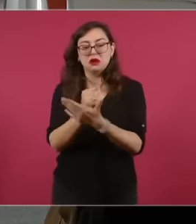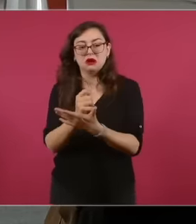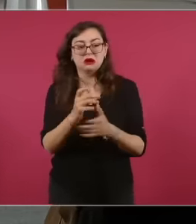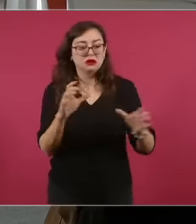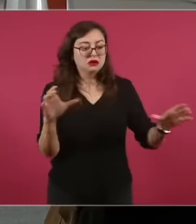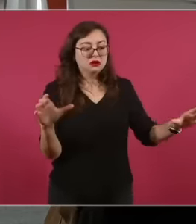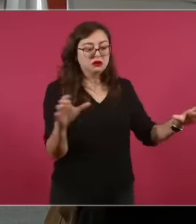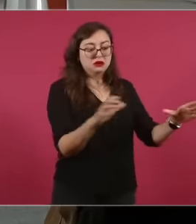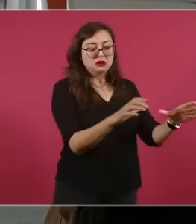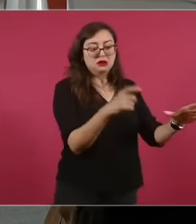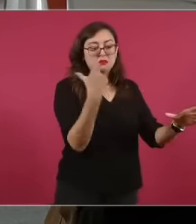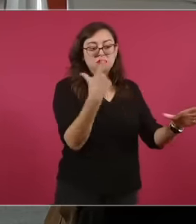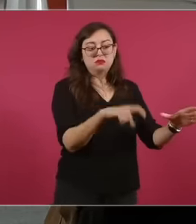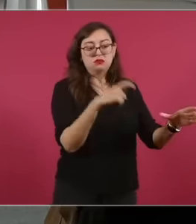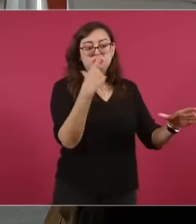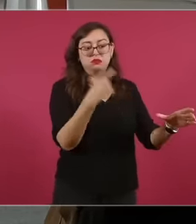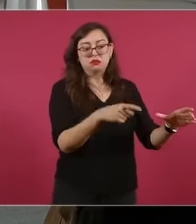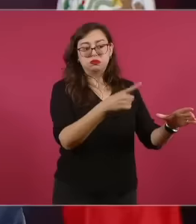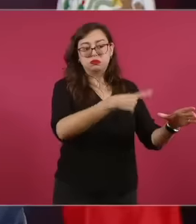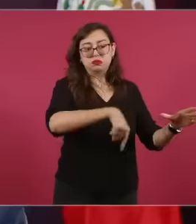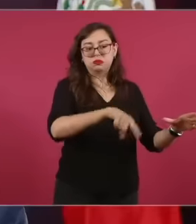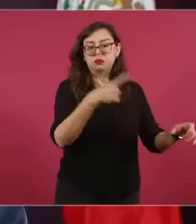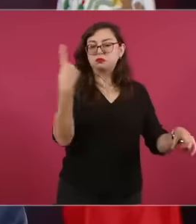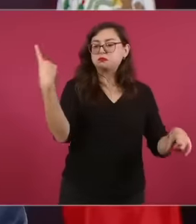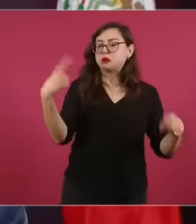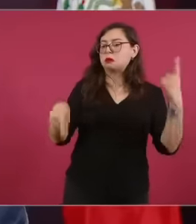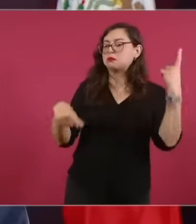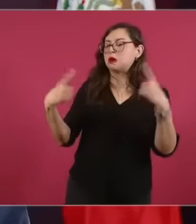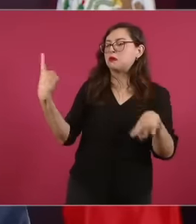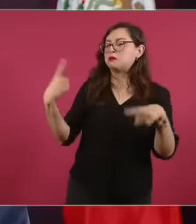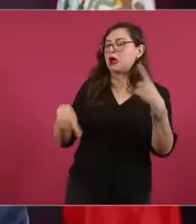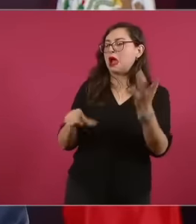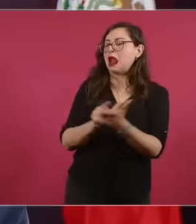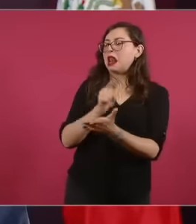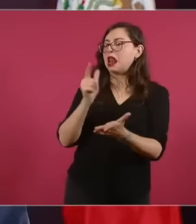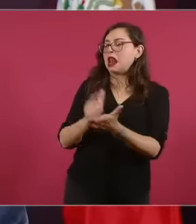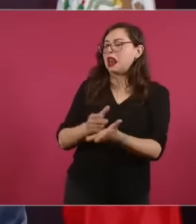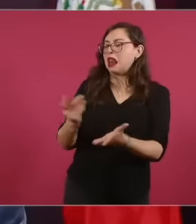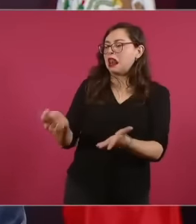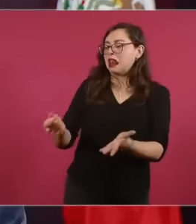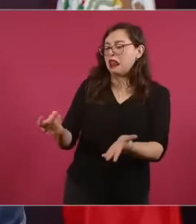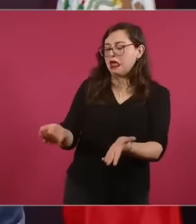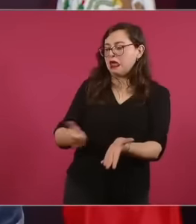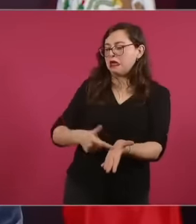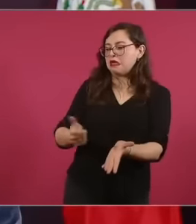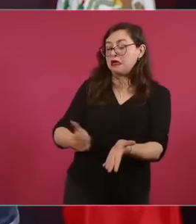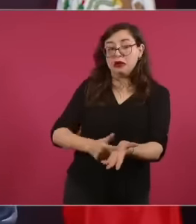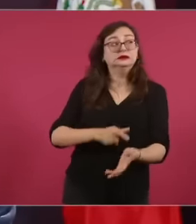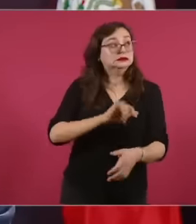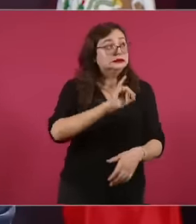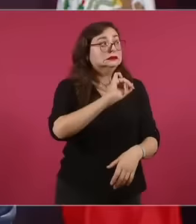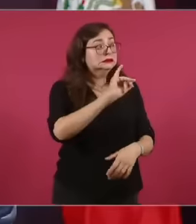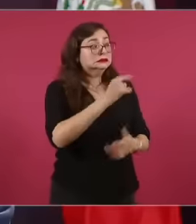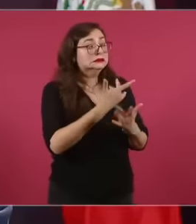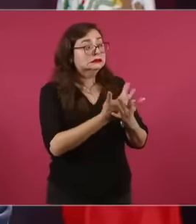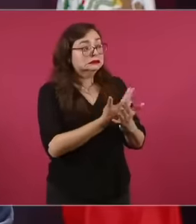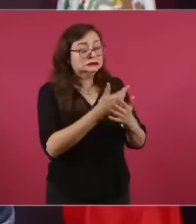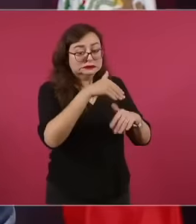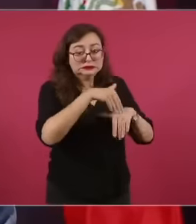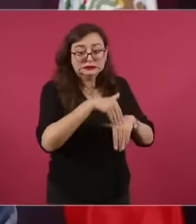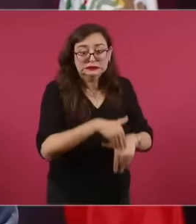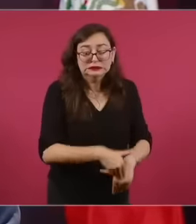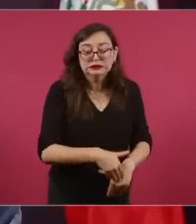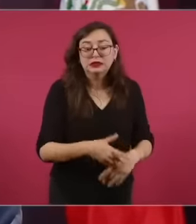de mandones de la oligarquía, las reformas, incluso